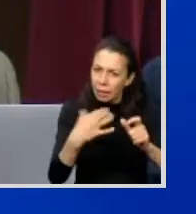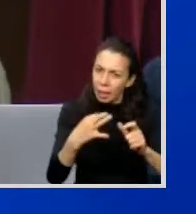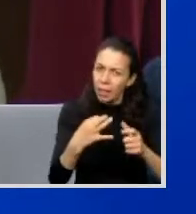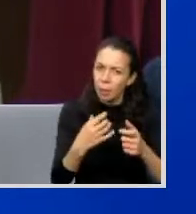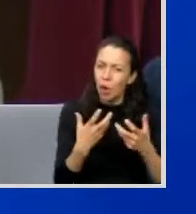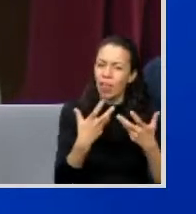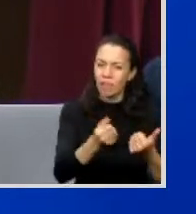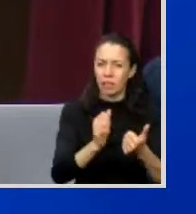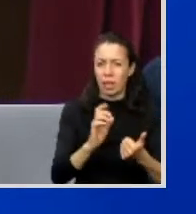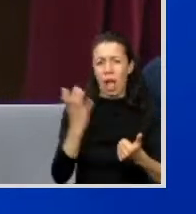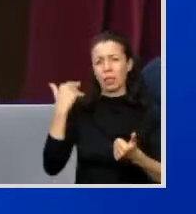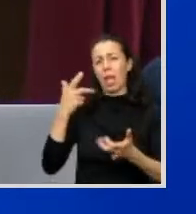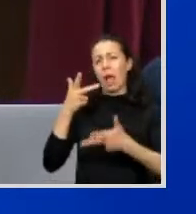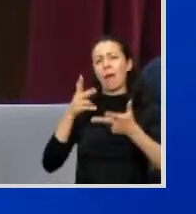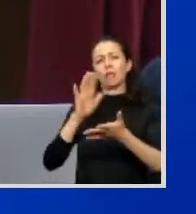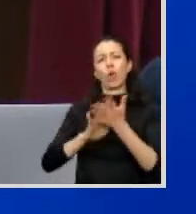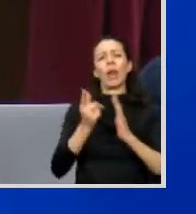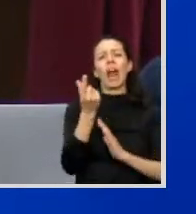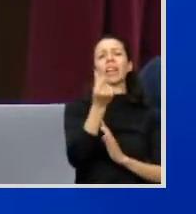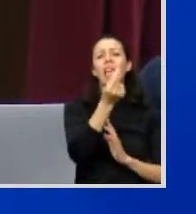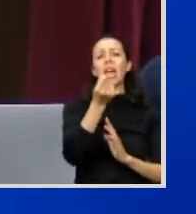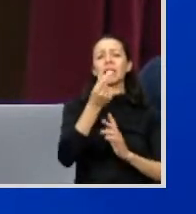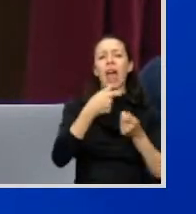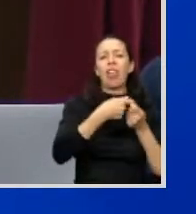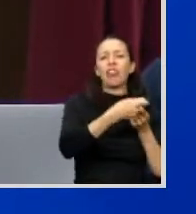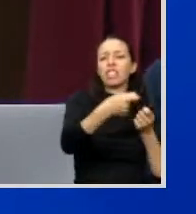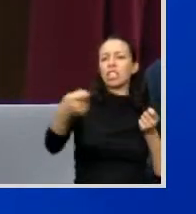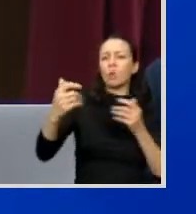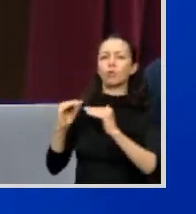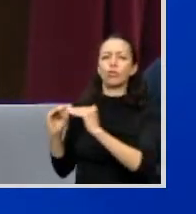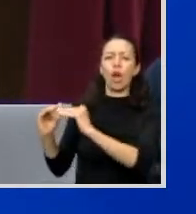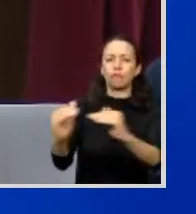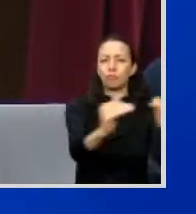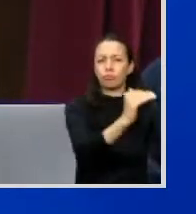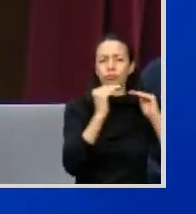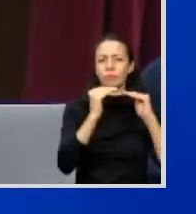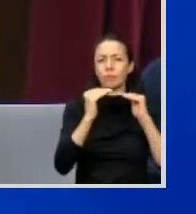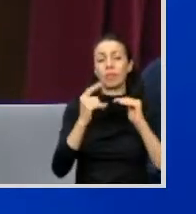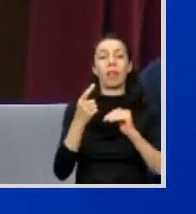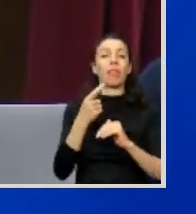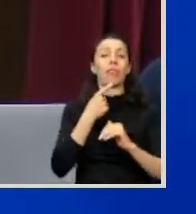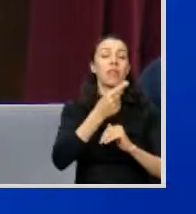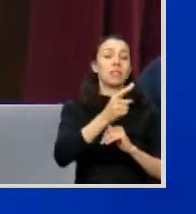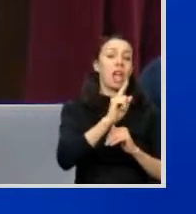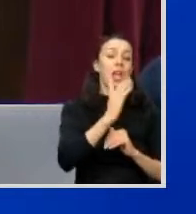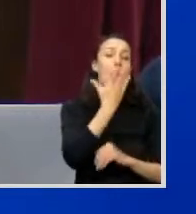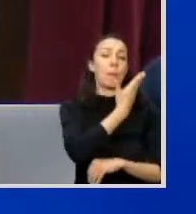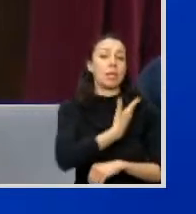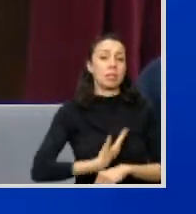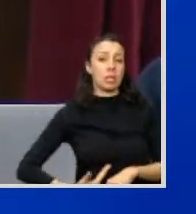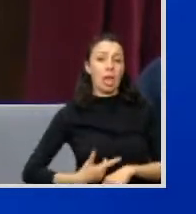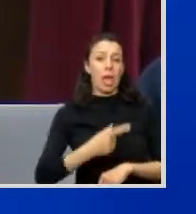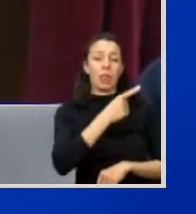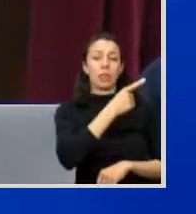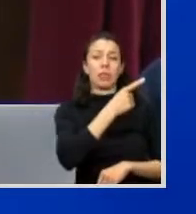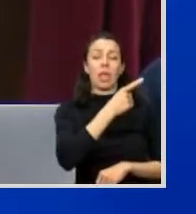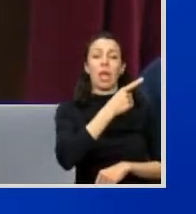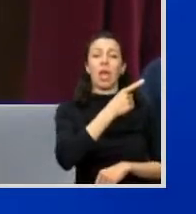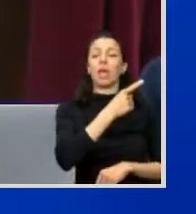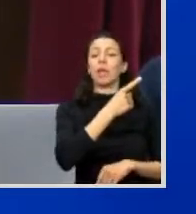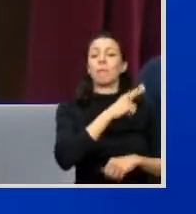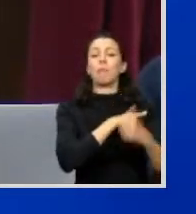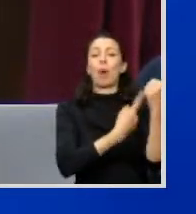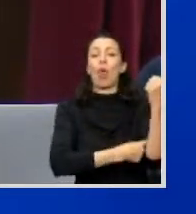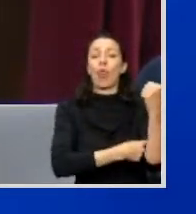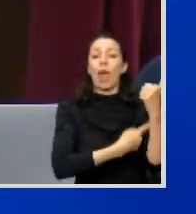eso que es importante que el liderazgo debe ser un equipo de hombres y mujeres donde discutan y digan cada uno qué rol